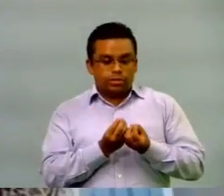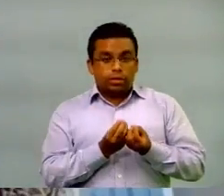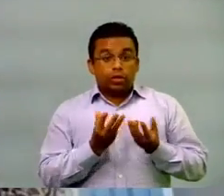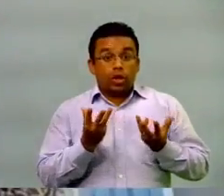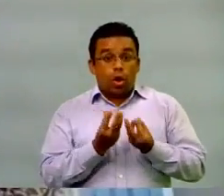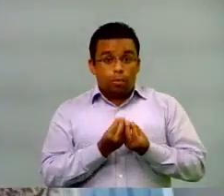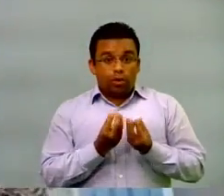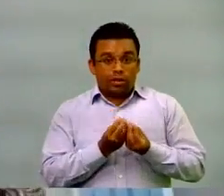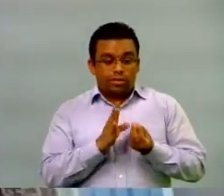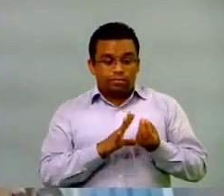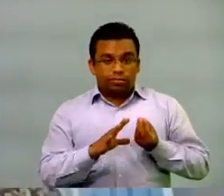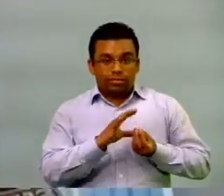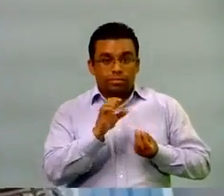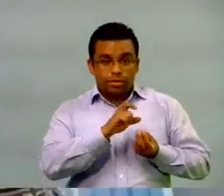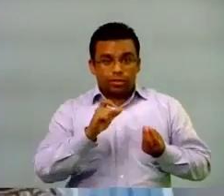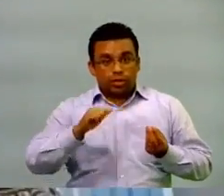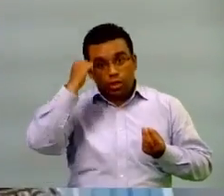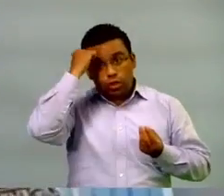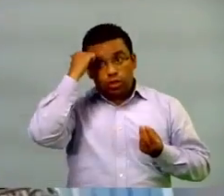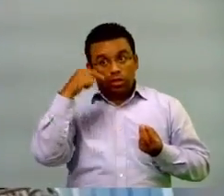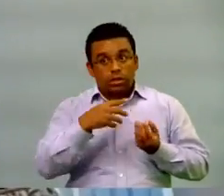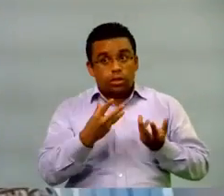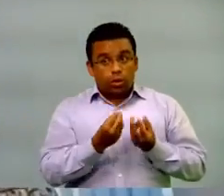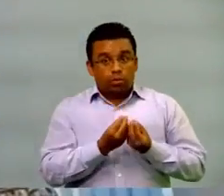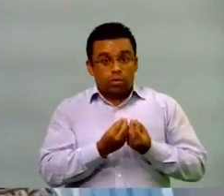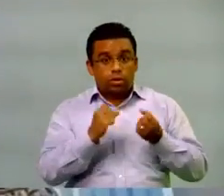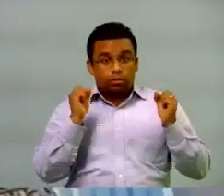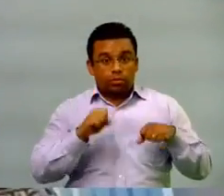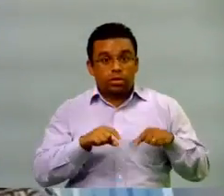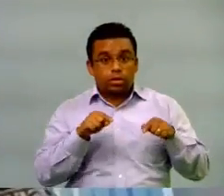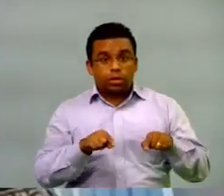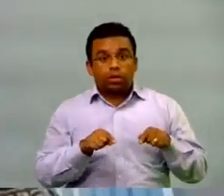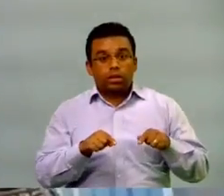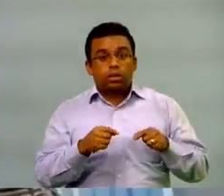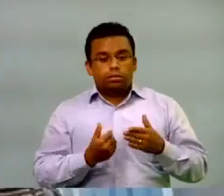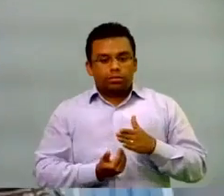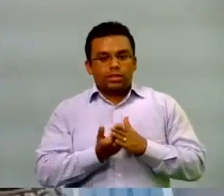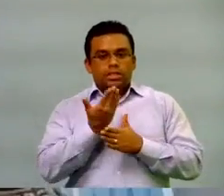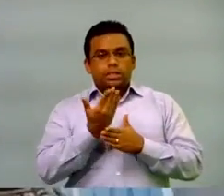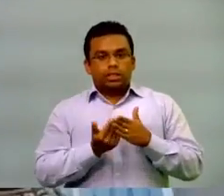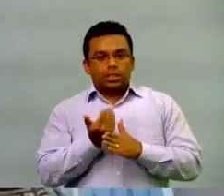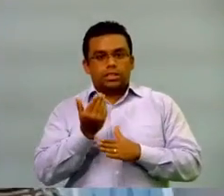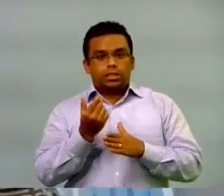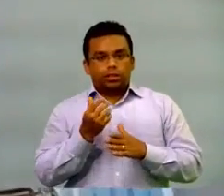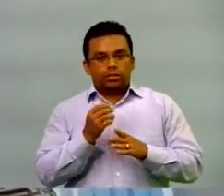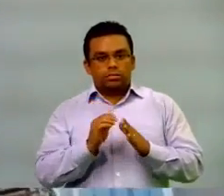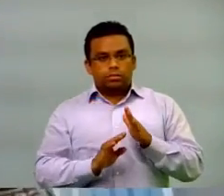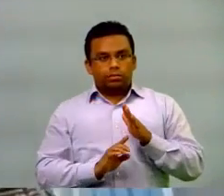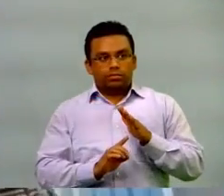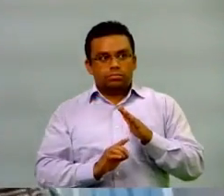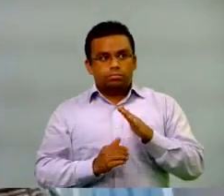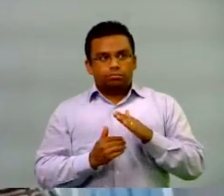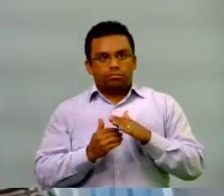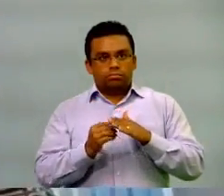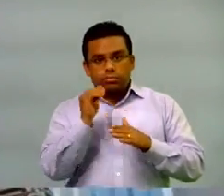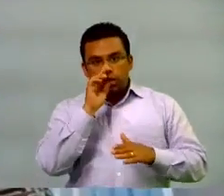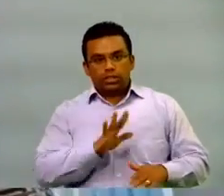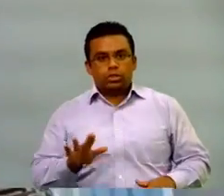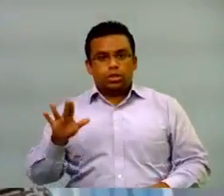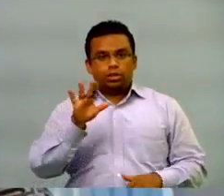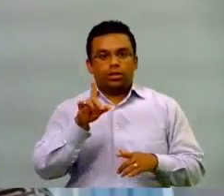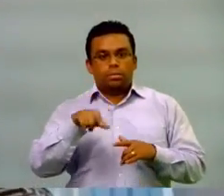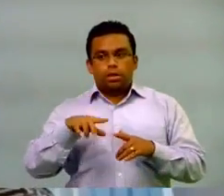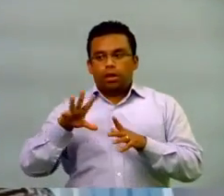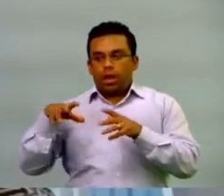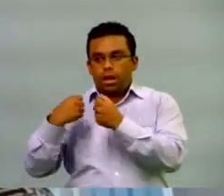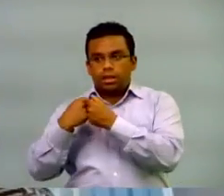comunidad y la experiencia la estamos tomando de las iniciativas a nivel nacional, de las alianzas que tenemos con los